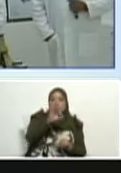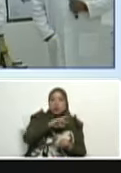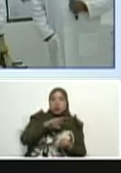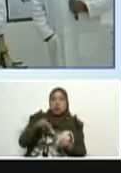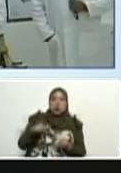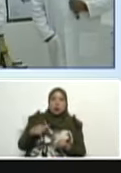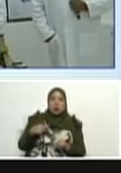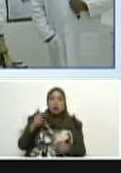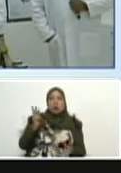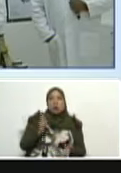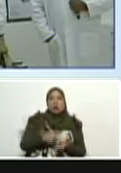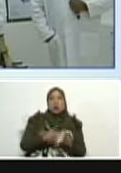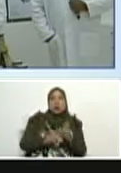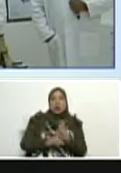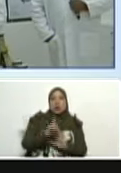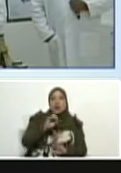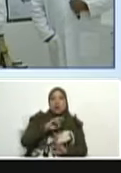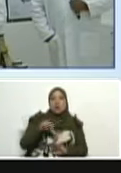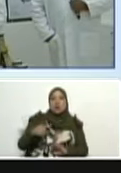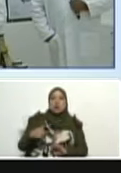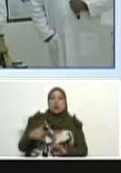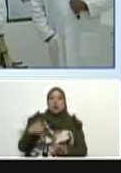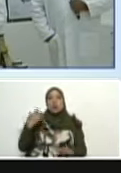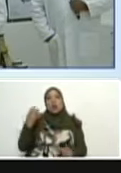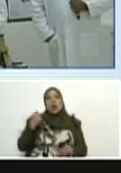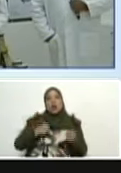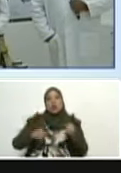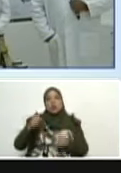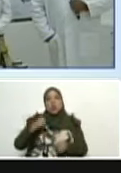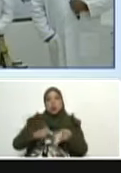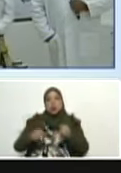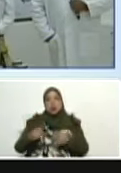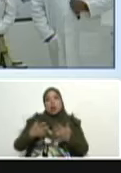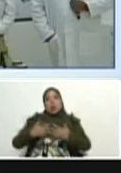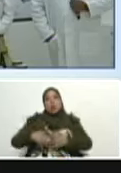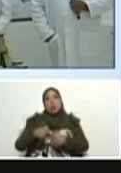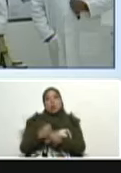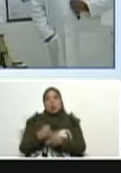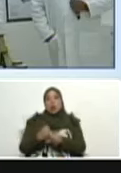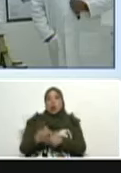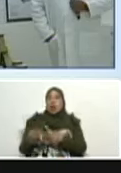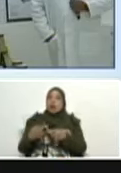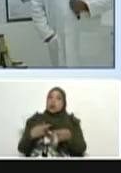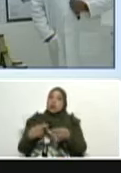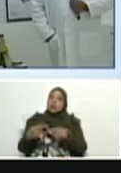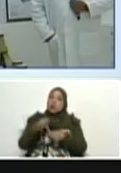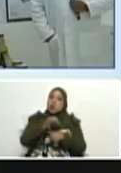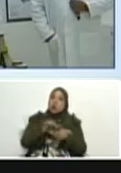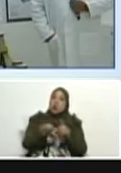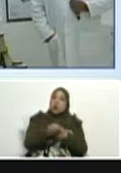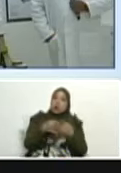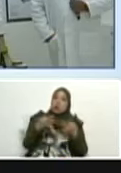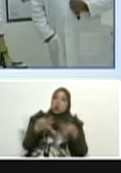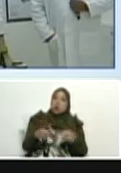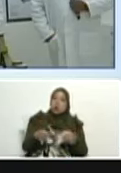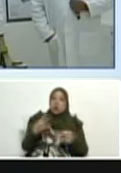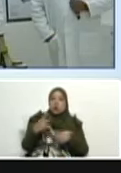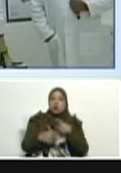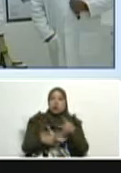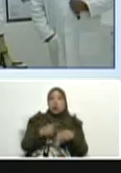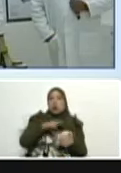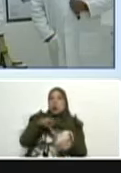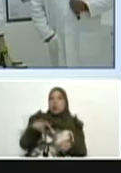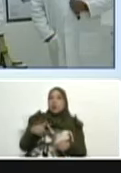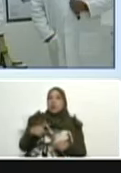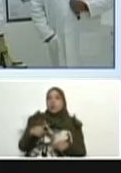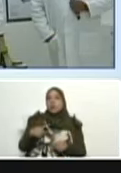nosotros y desarrollando las asociaciones de los microorganismos que por relaciones ecológicas inhiben la tasa de reproducción del otro. Esto no es más